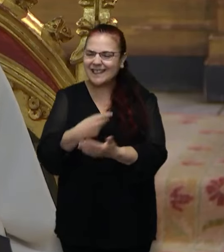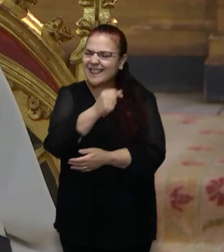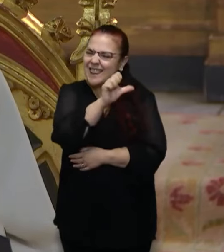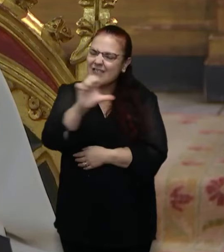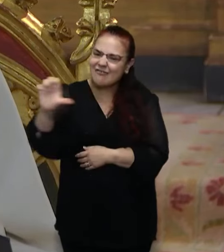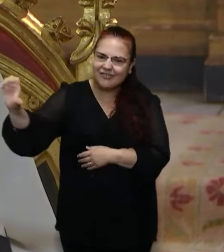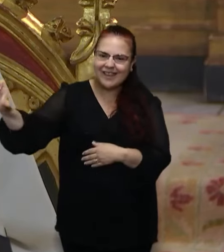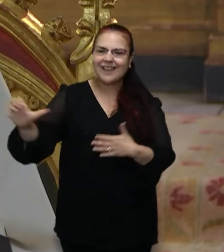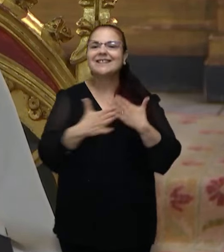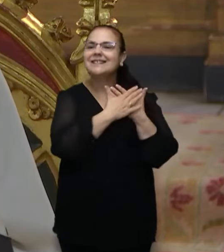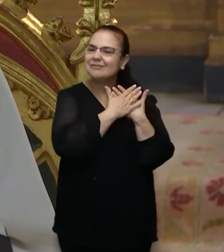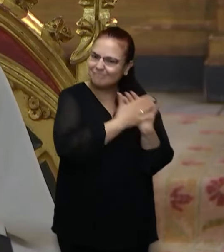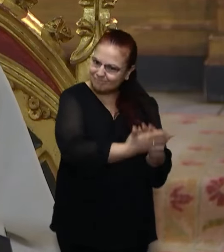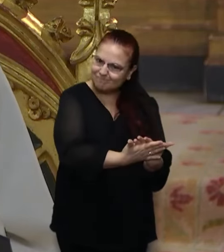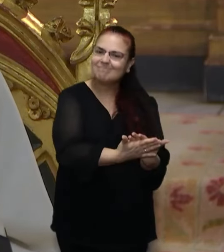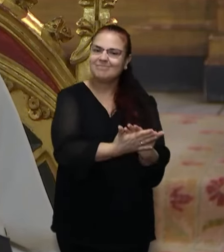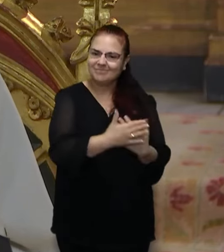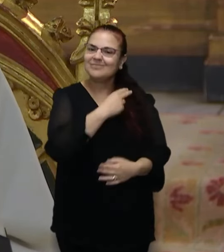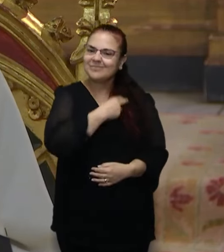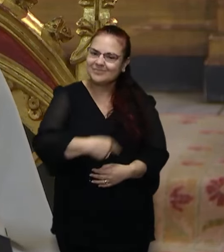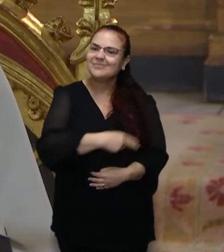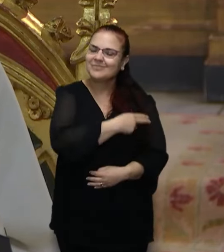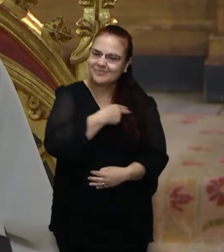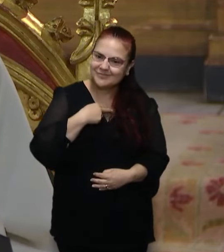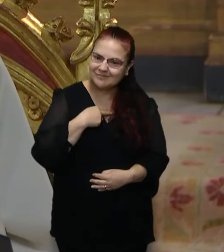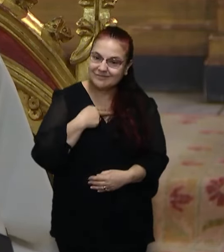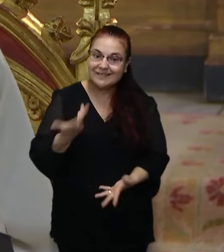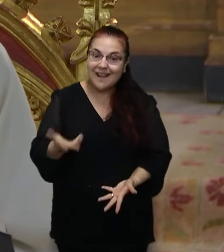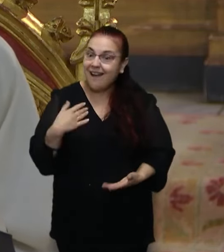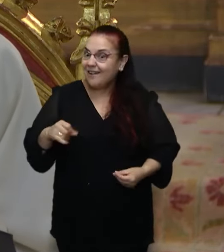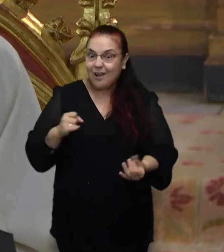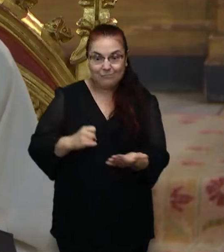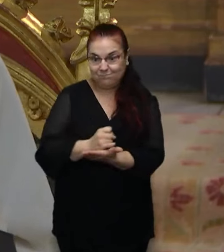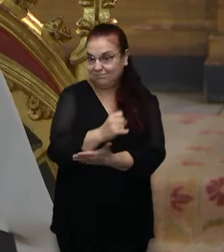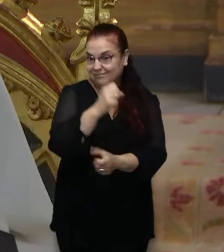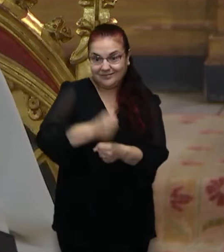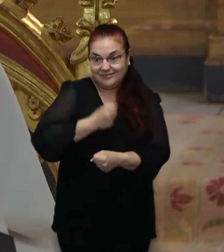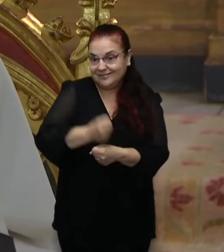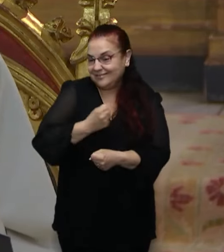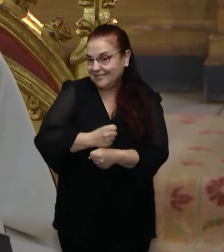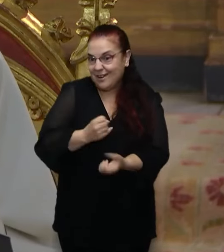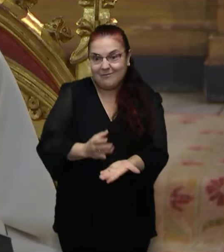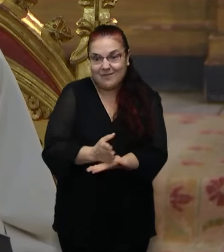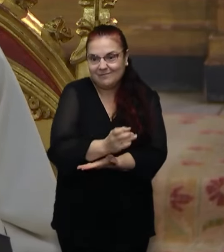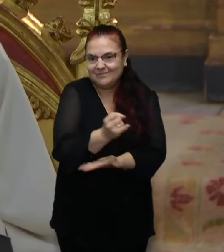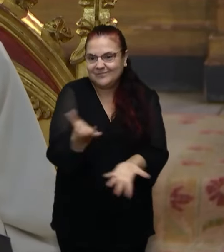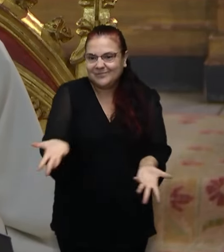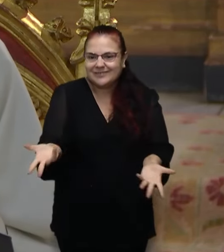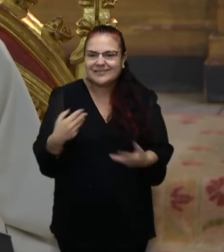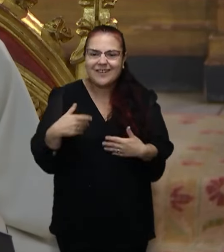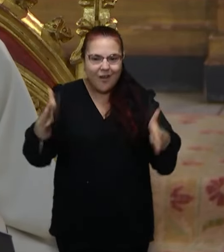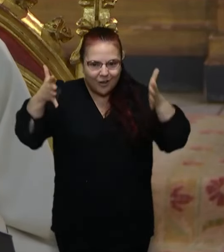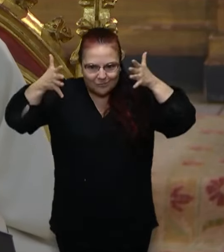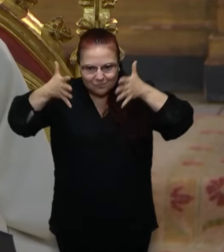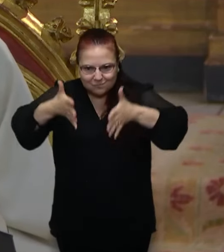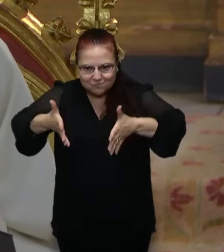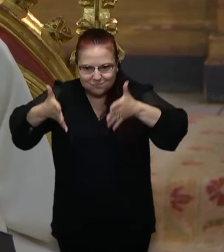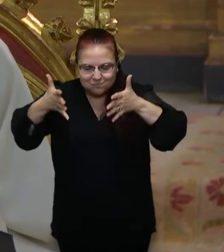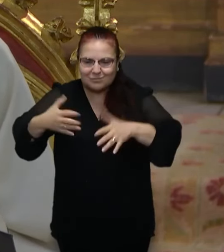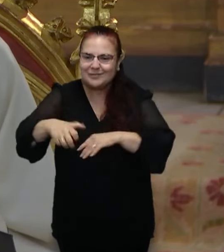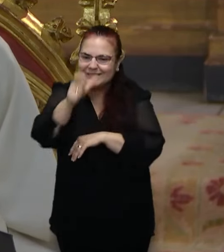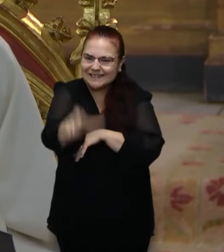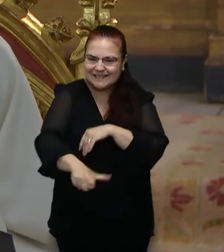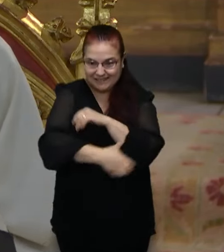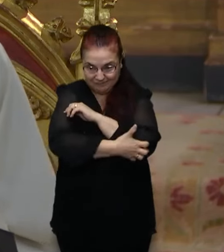y caridad cristiana, cultivando los campos y atendiendo a los